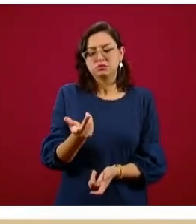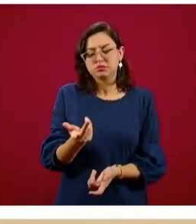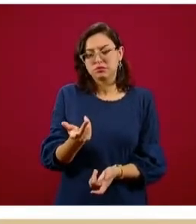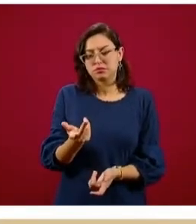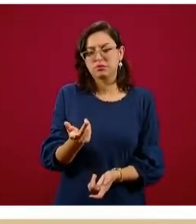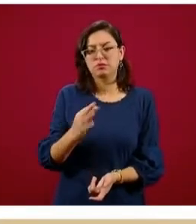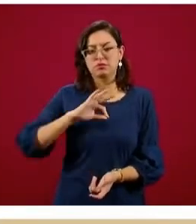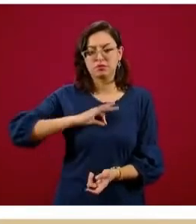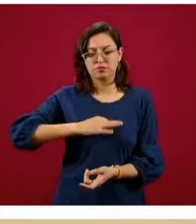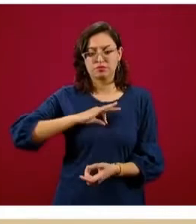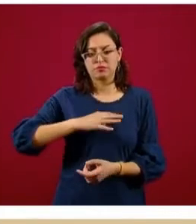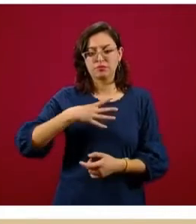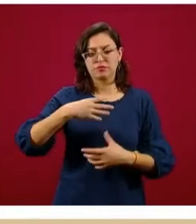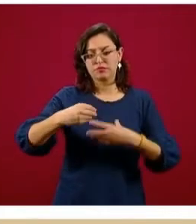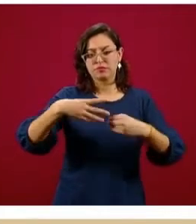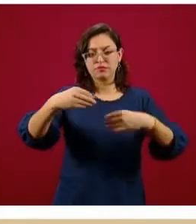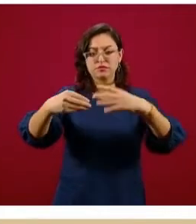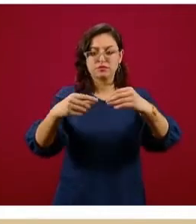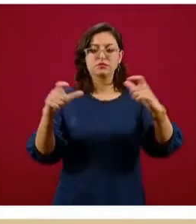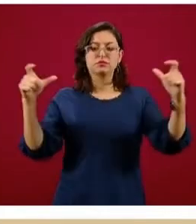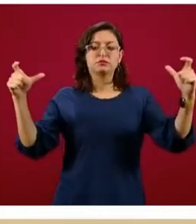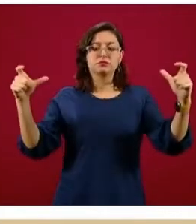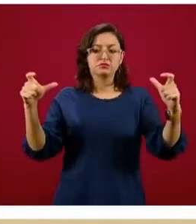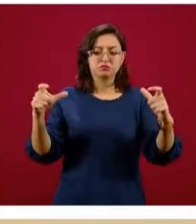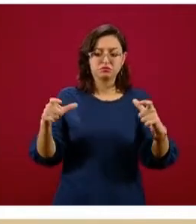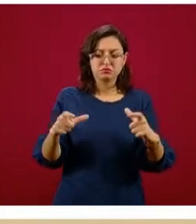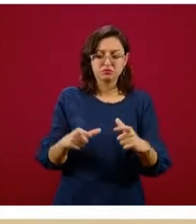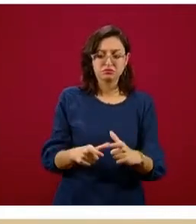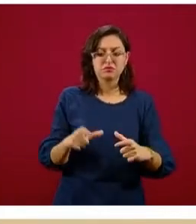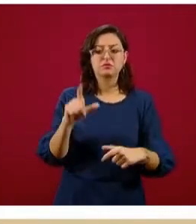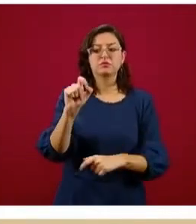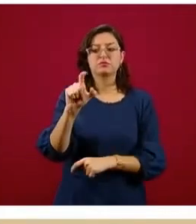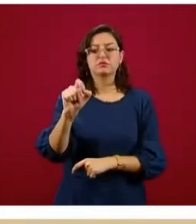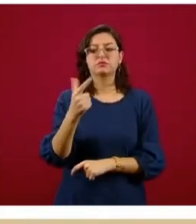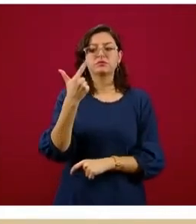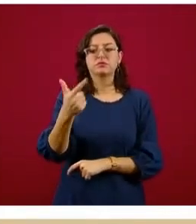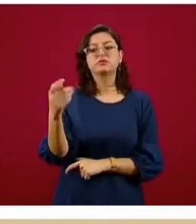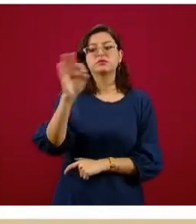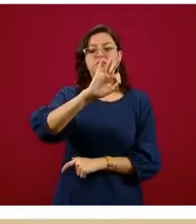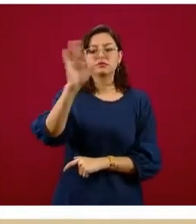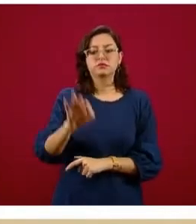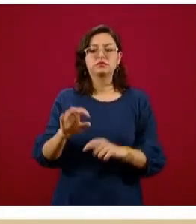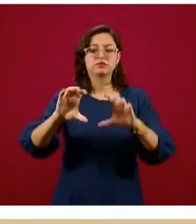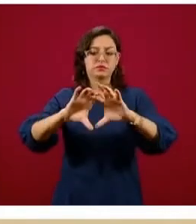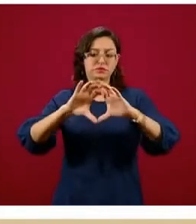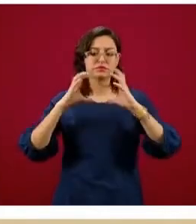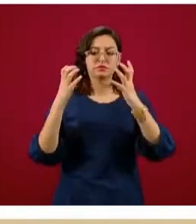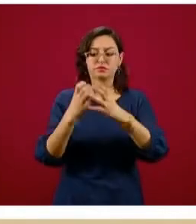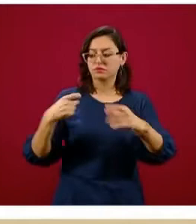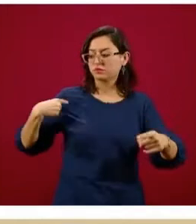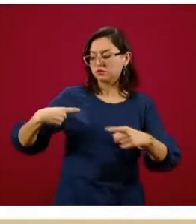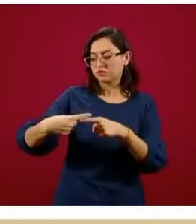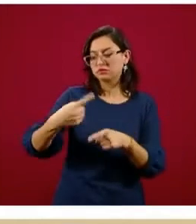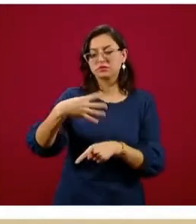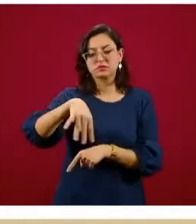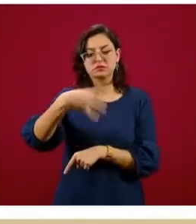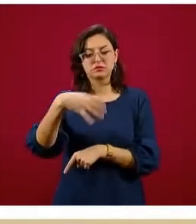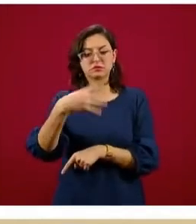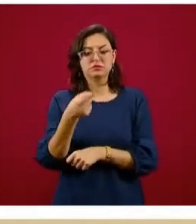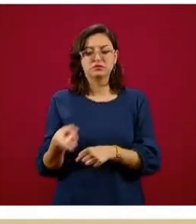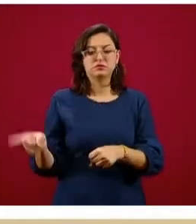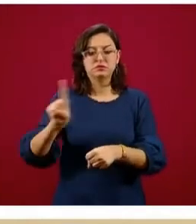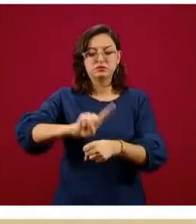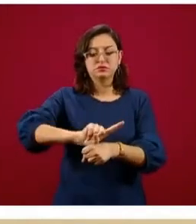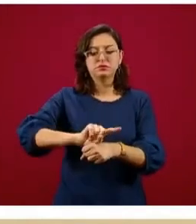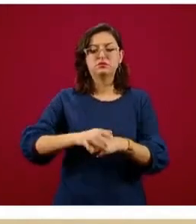la pandemia en general, 27% los casos que han iniciado con signos y síntomas en los